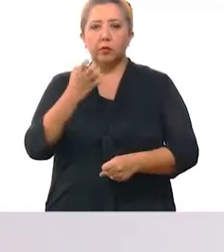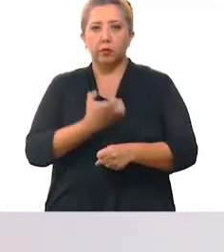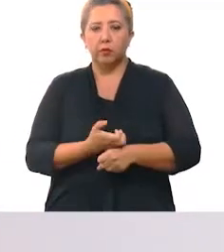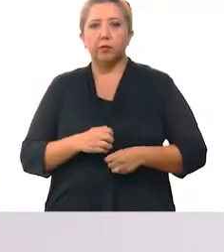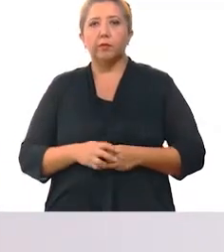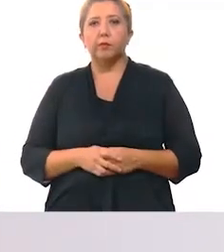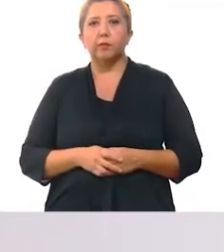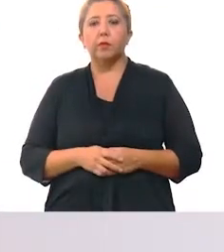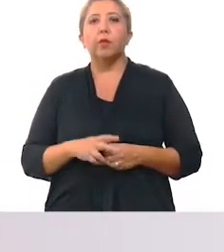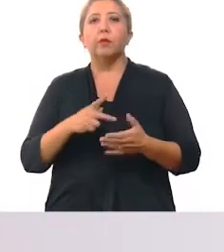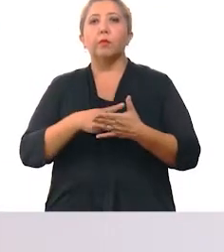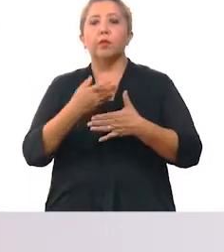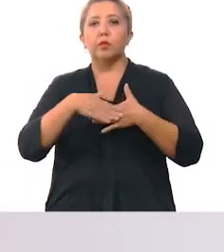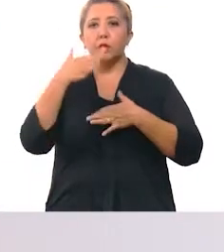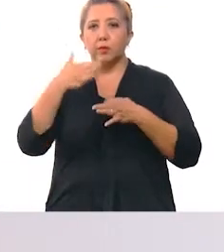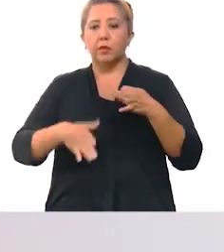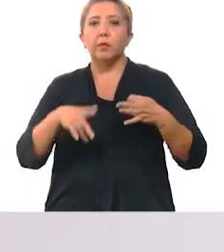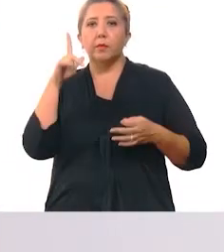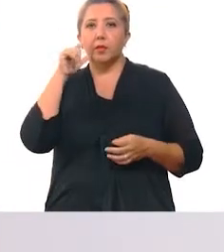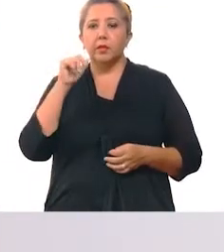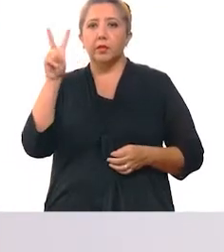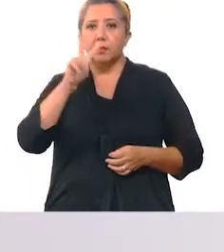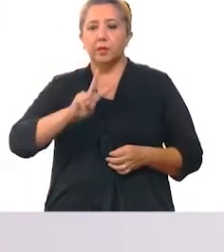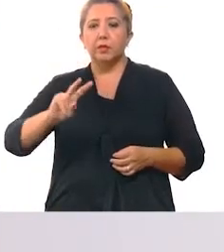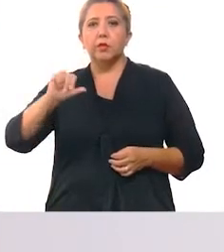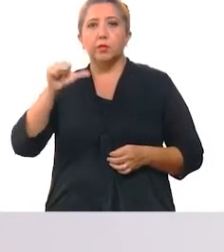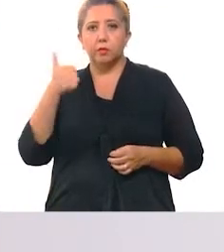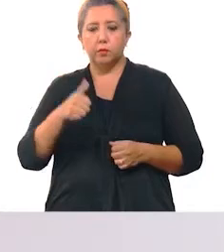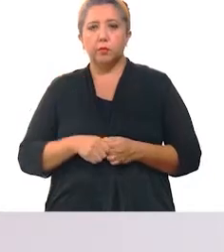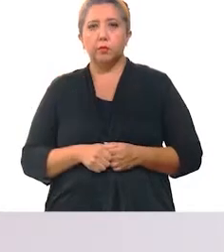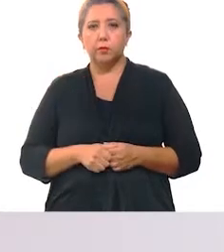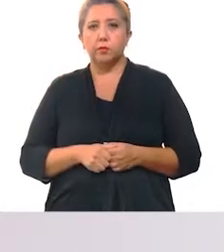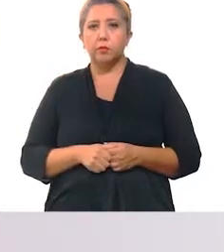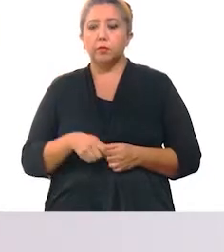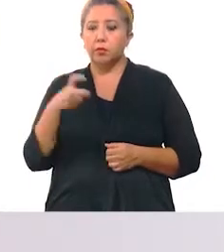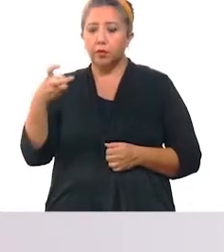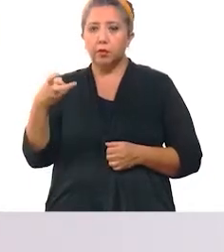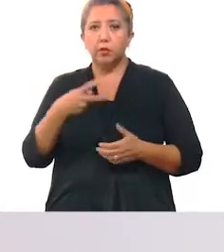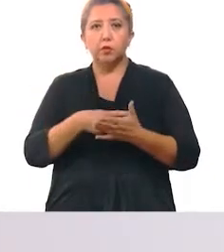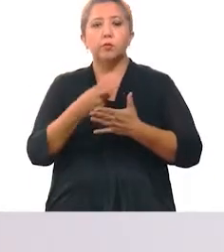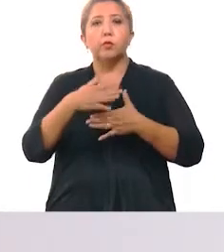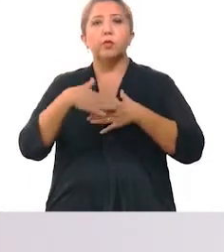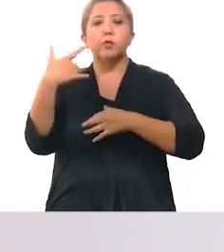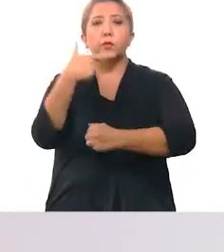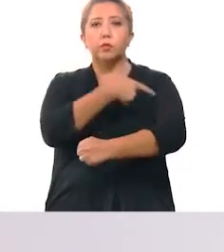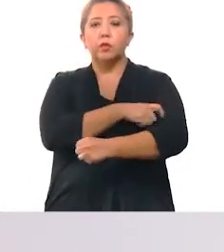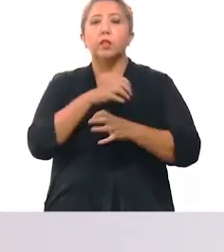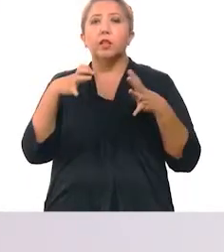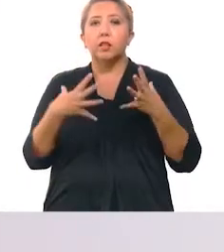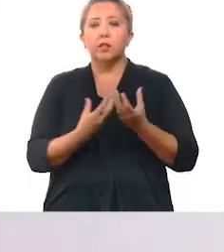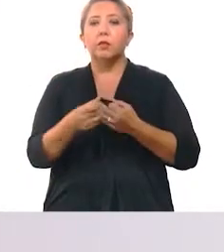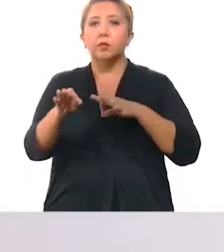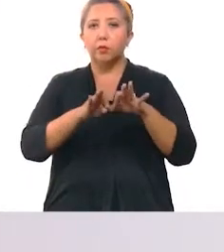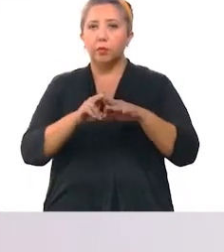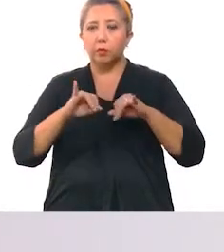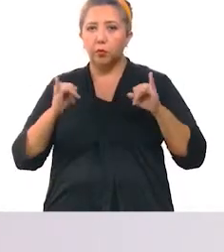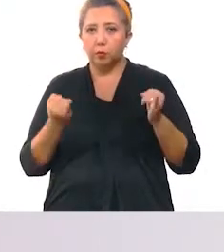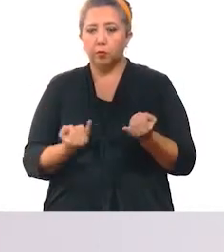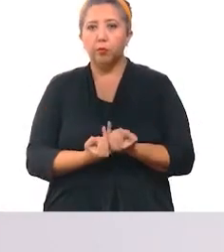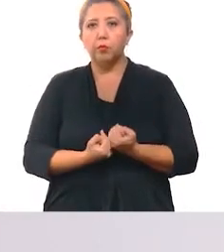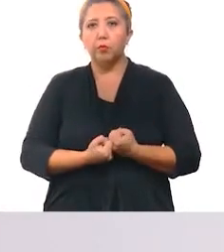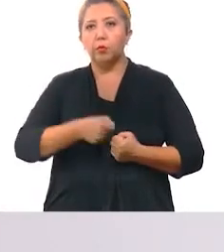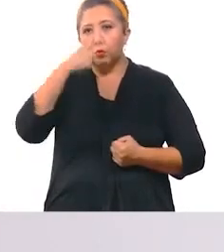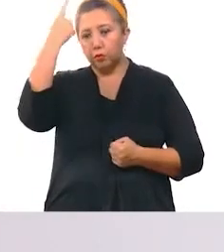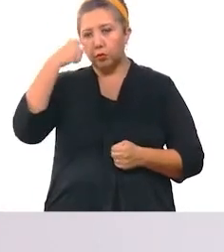estado. El proceso concluirá mañana, viernes 11. En estos procesos de vacunación estamos trabajando de manera